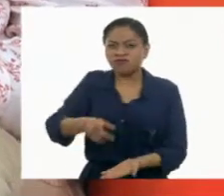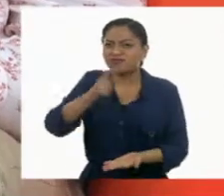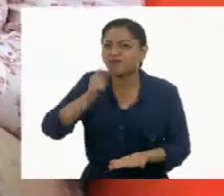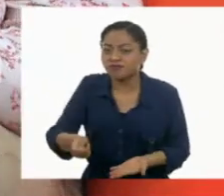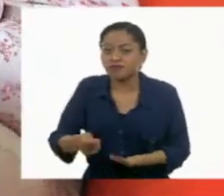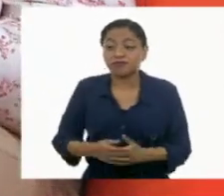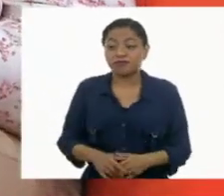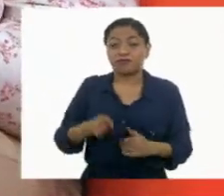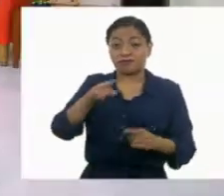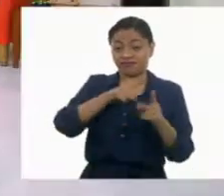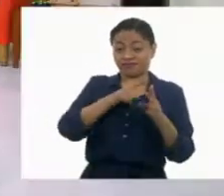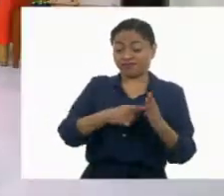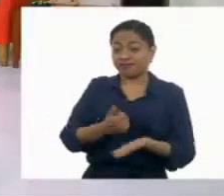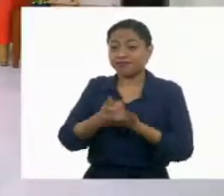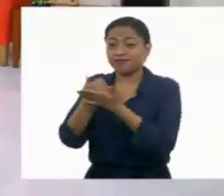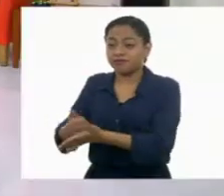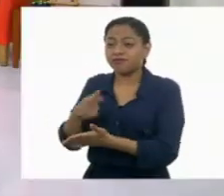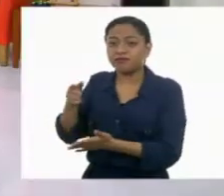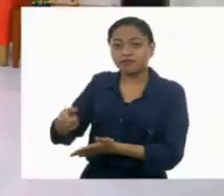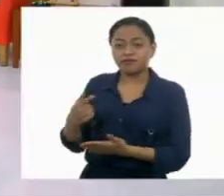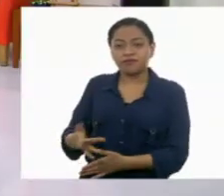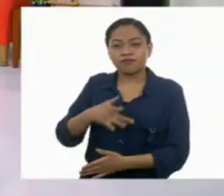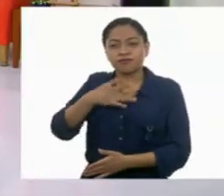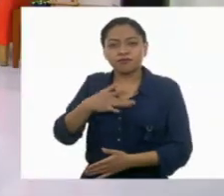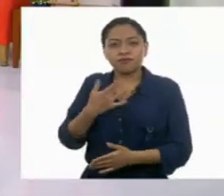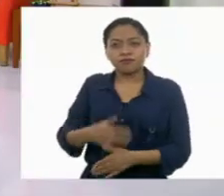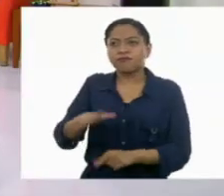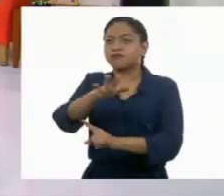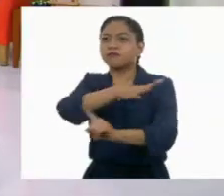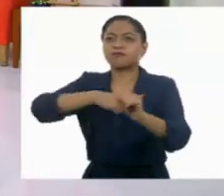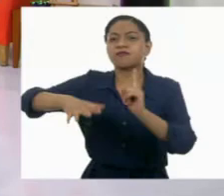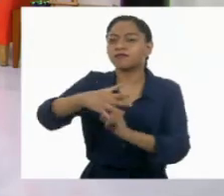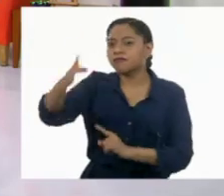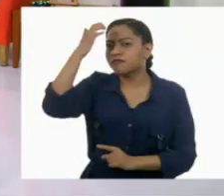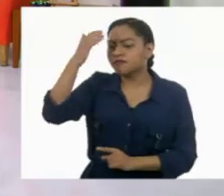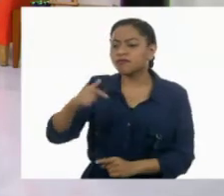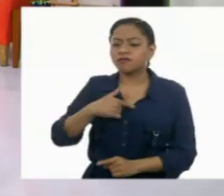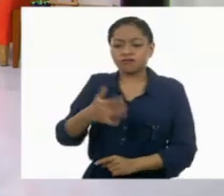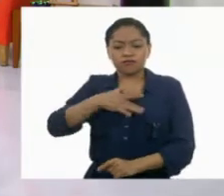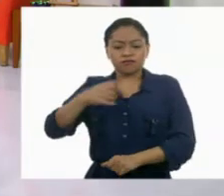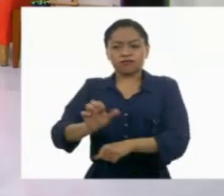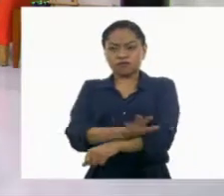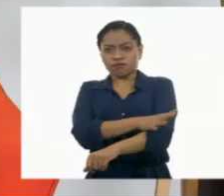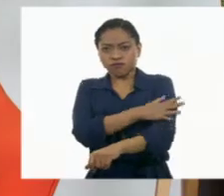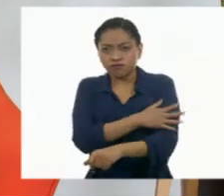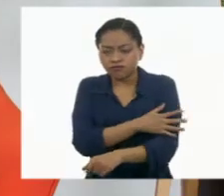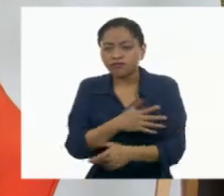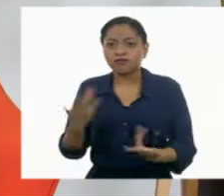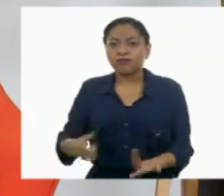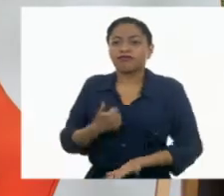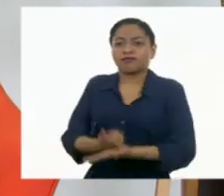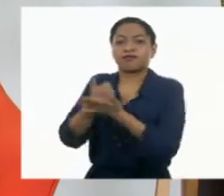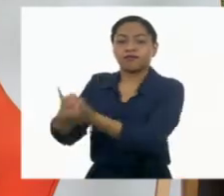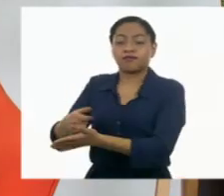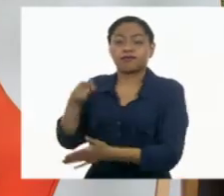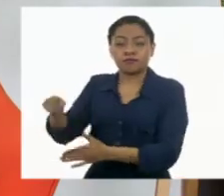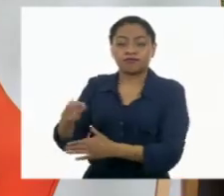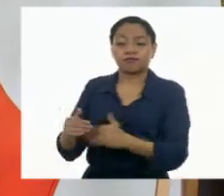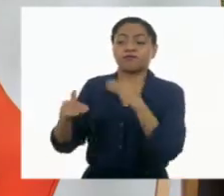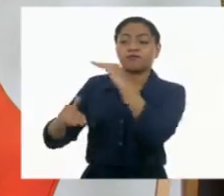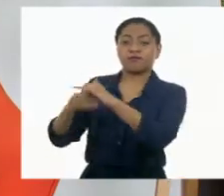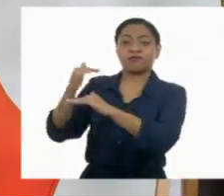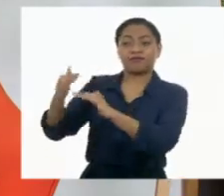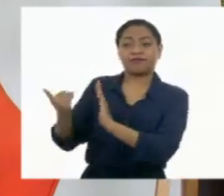estamos desarrollando esa estimulación sensoperceptiva, las sensaciones que vamos a ayudar para que el niño logre después